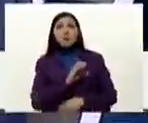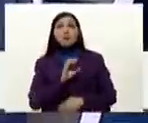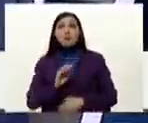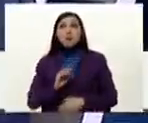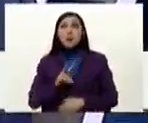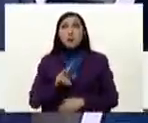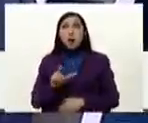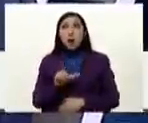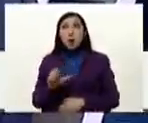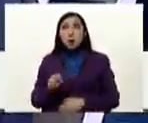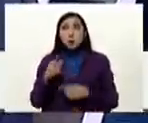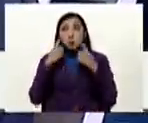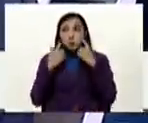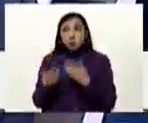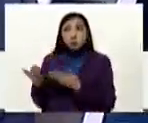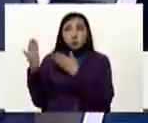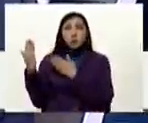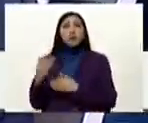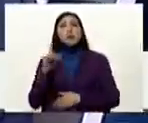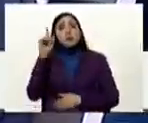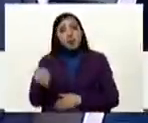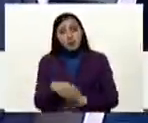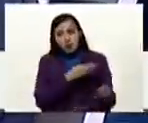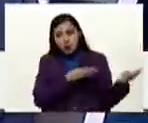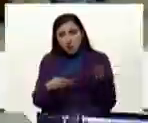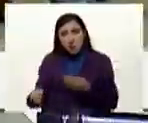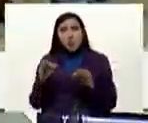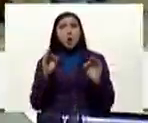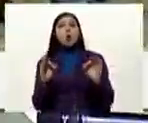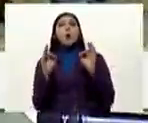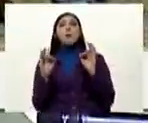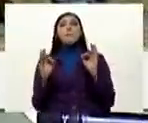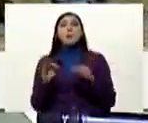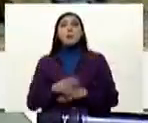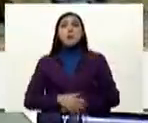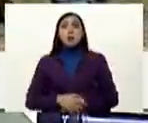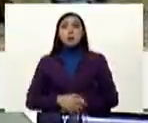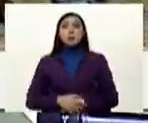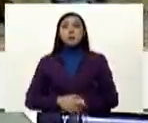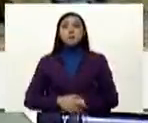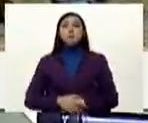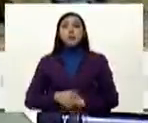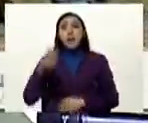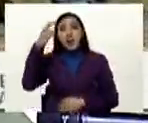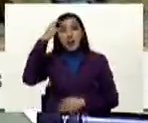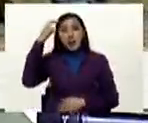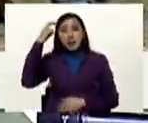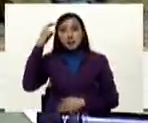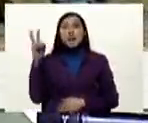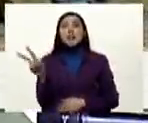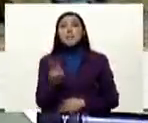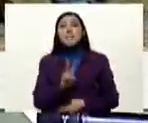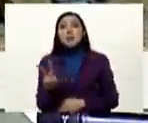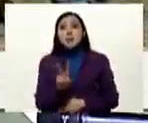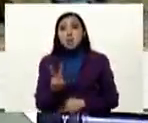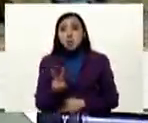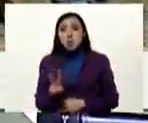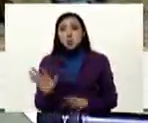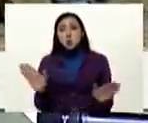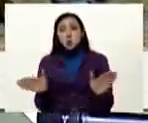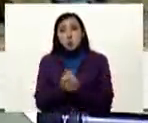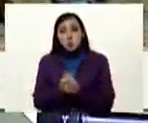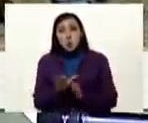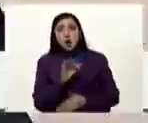Ichazo. También está invitado especial el canciller de la República, compañero